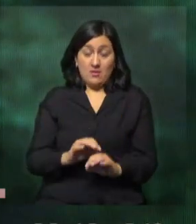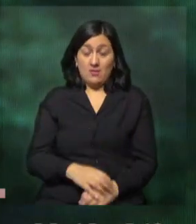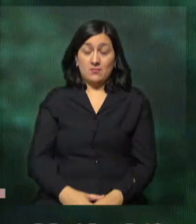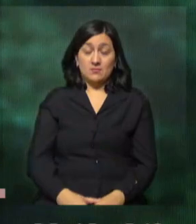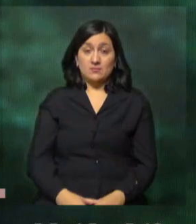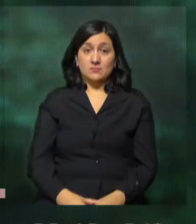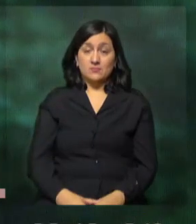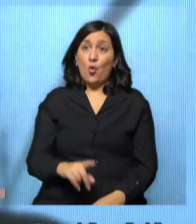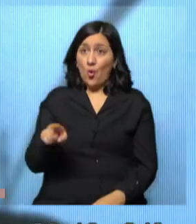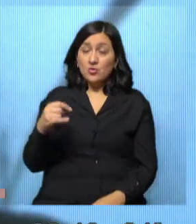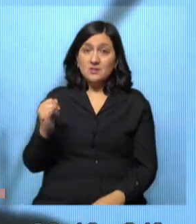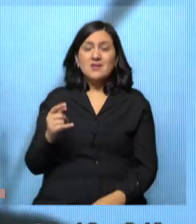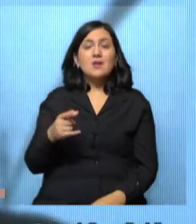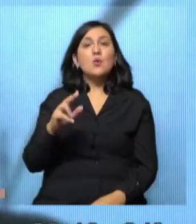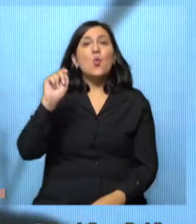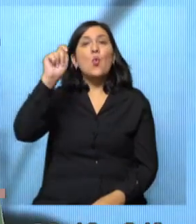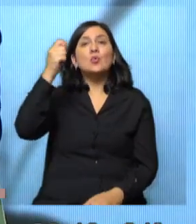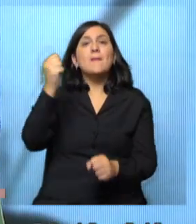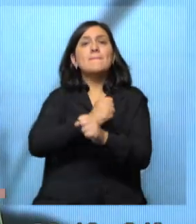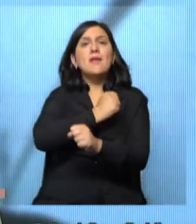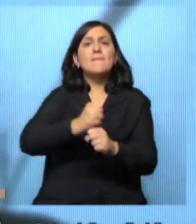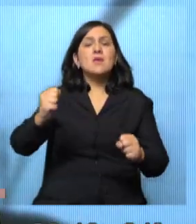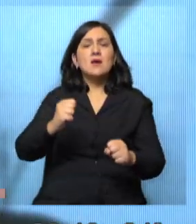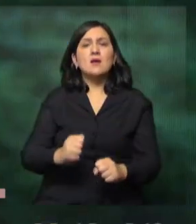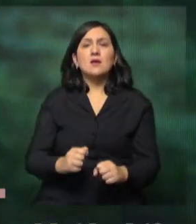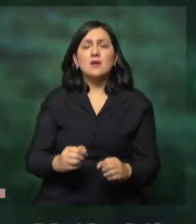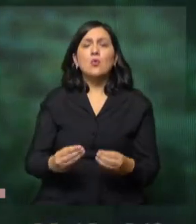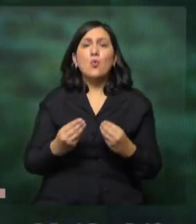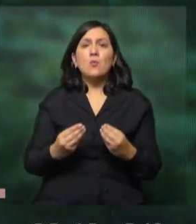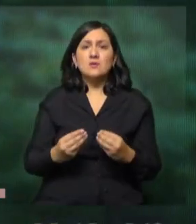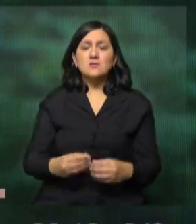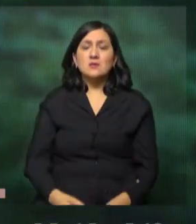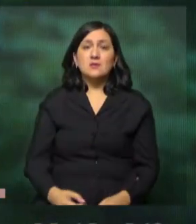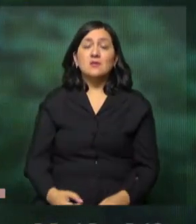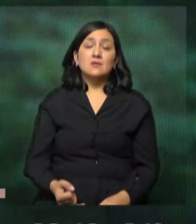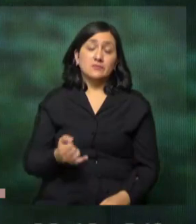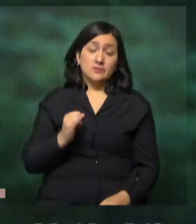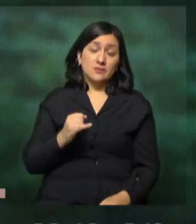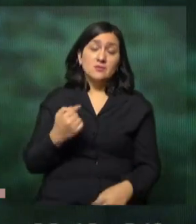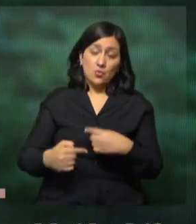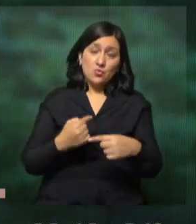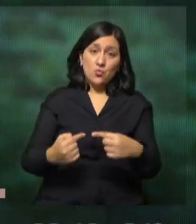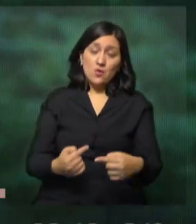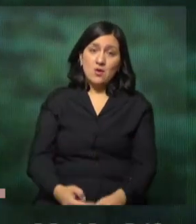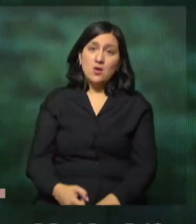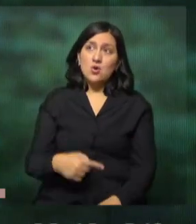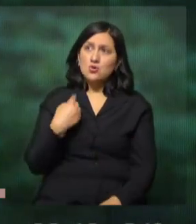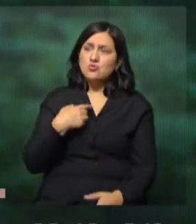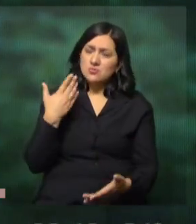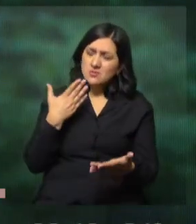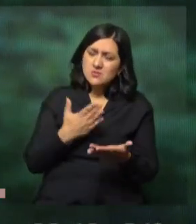¿no? ¿Y el UTE premia? ¿Se sigue? ¿Vive y lucha? ¿Cómo? Sí, el UTE premia, vive y lucha. Sí. Nosotros siempre hemos